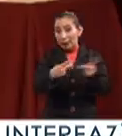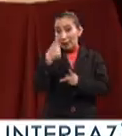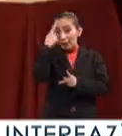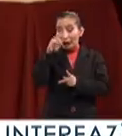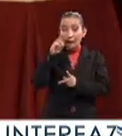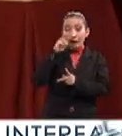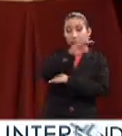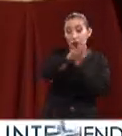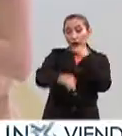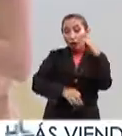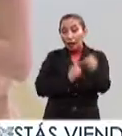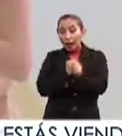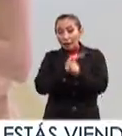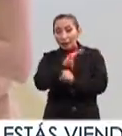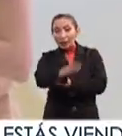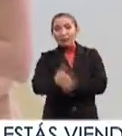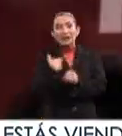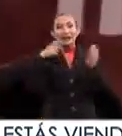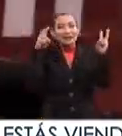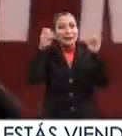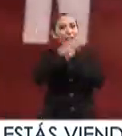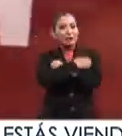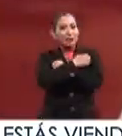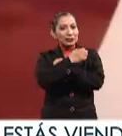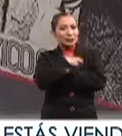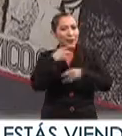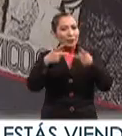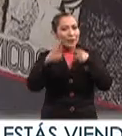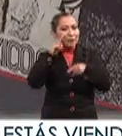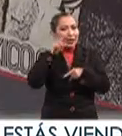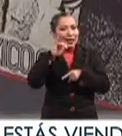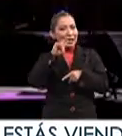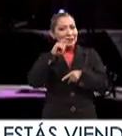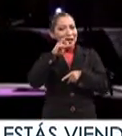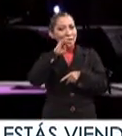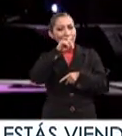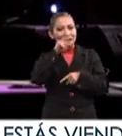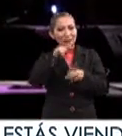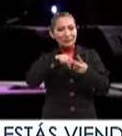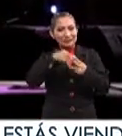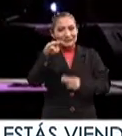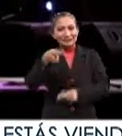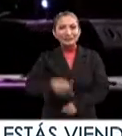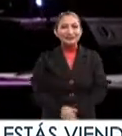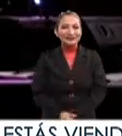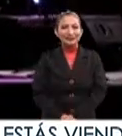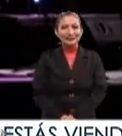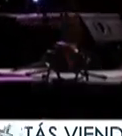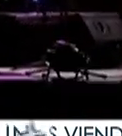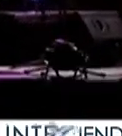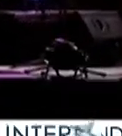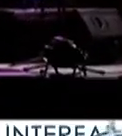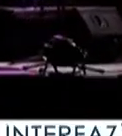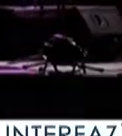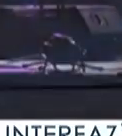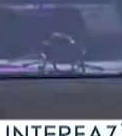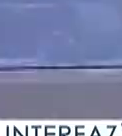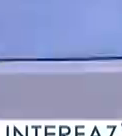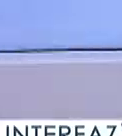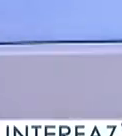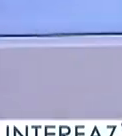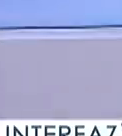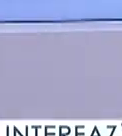para recibir lo mejor de la información en educación. Prepárate para ver Interfaz. Comenzamos.